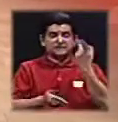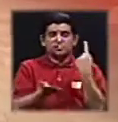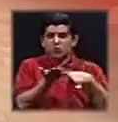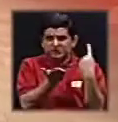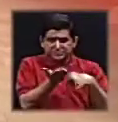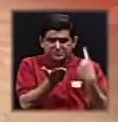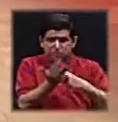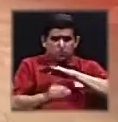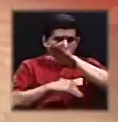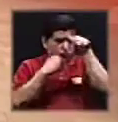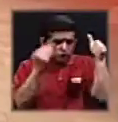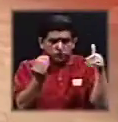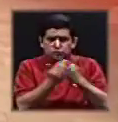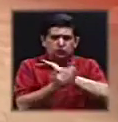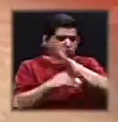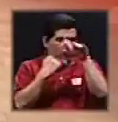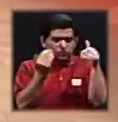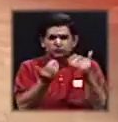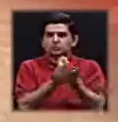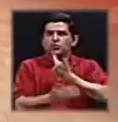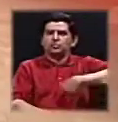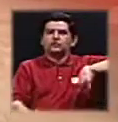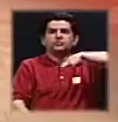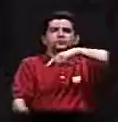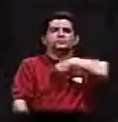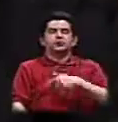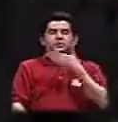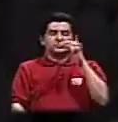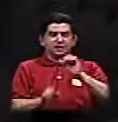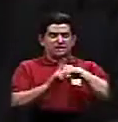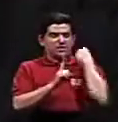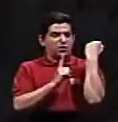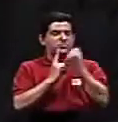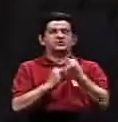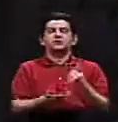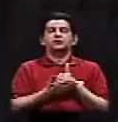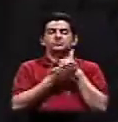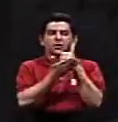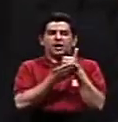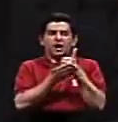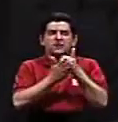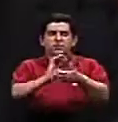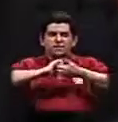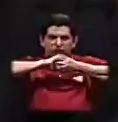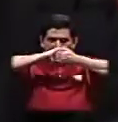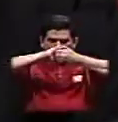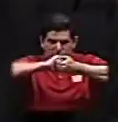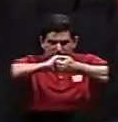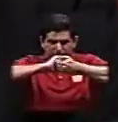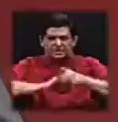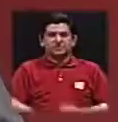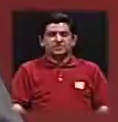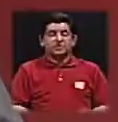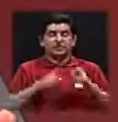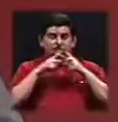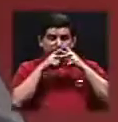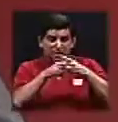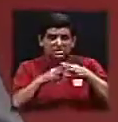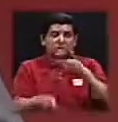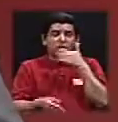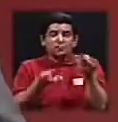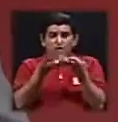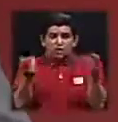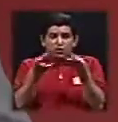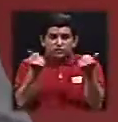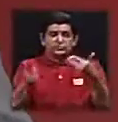debate, todos estaremos en mejores condiciones para cooperar, para de alguna manera hacer que este préstamo tenga los mejores